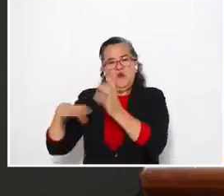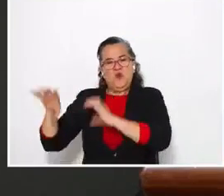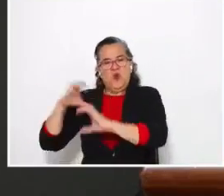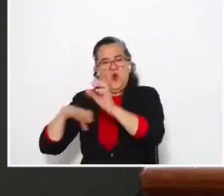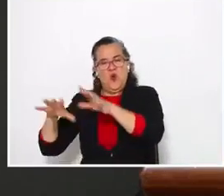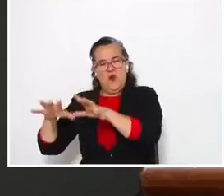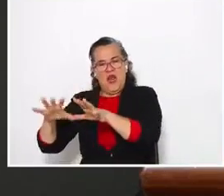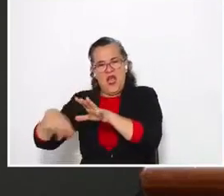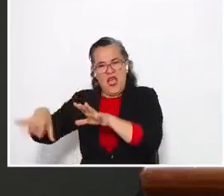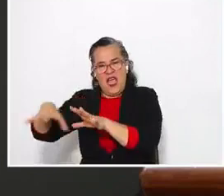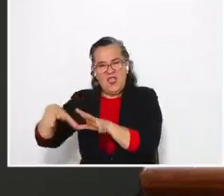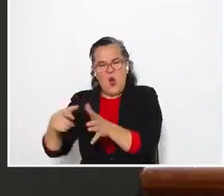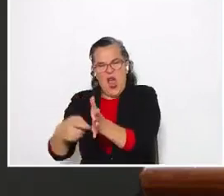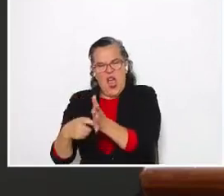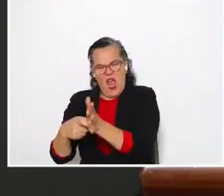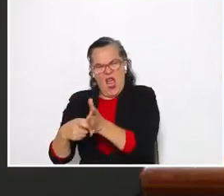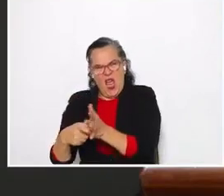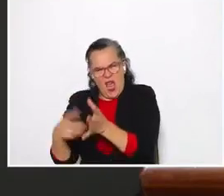comerciales